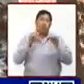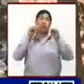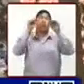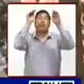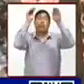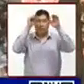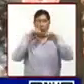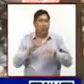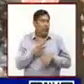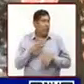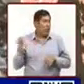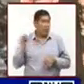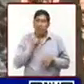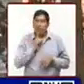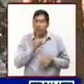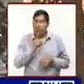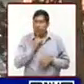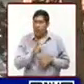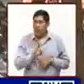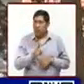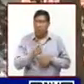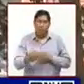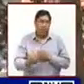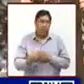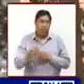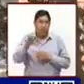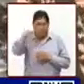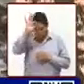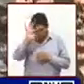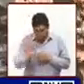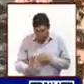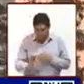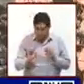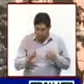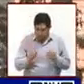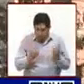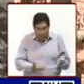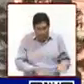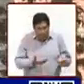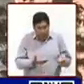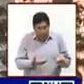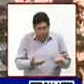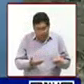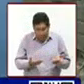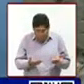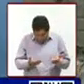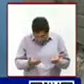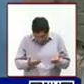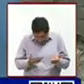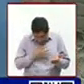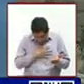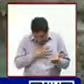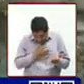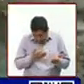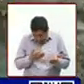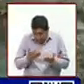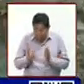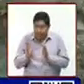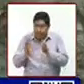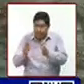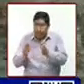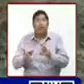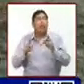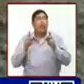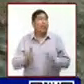de cuarteles creo, y seguramente nos van a designar después para poder llevarlos en cuerpos pequeños ya. Pronto